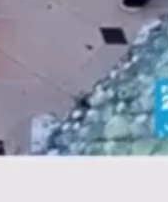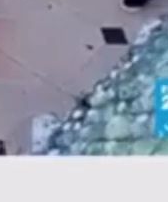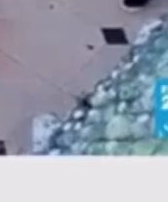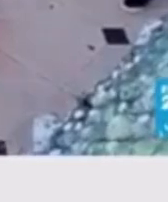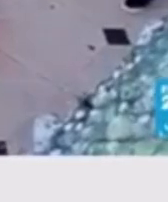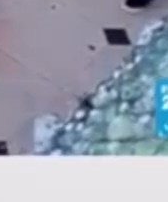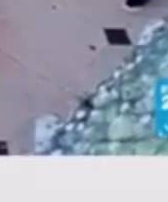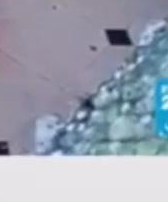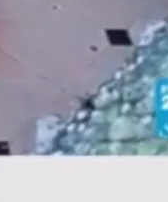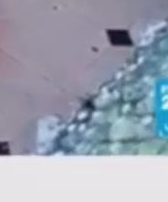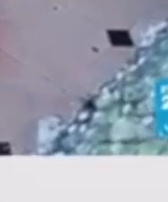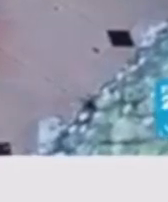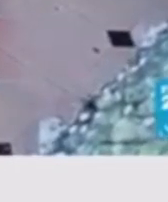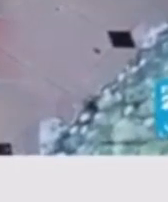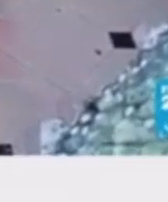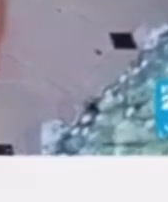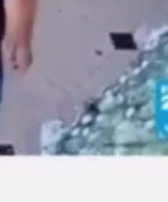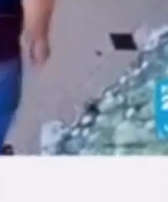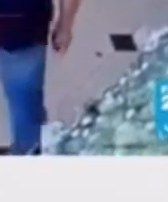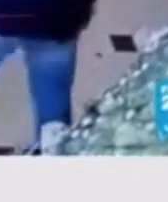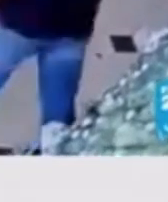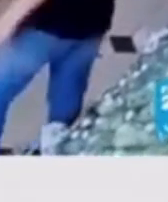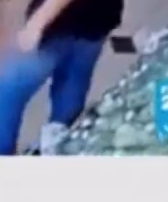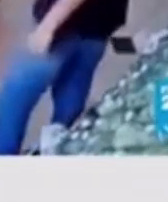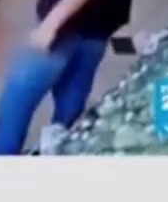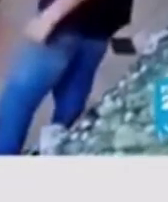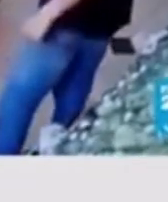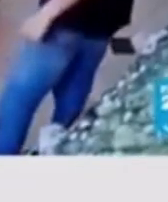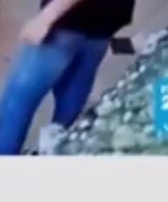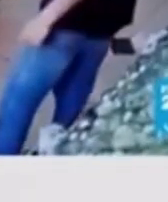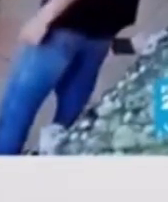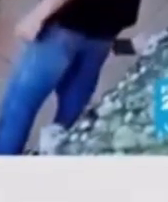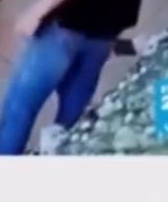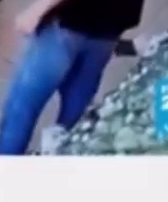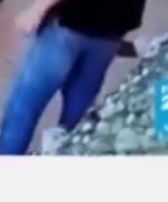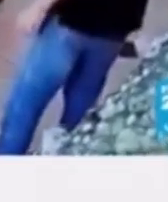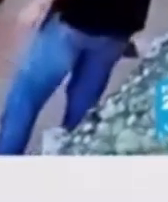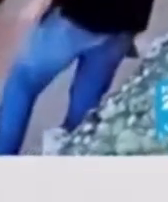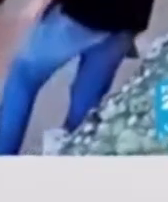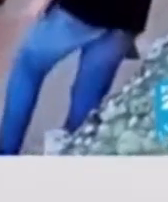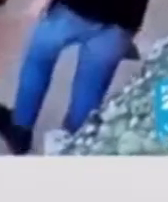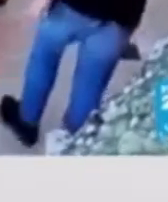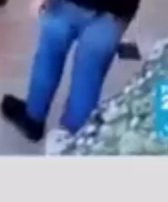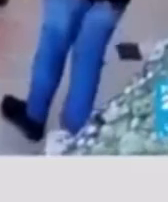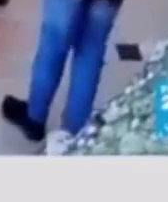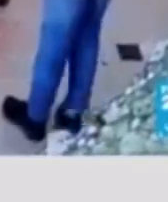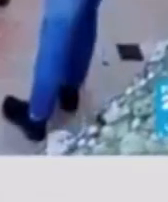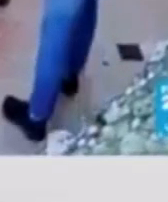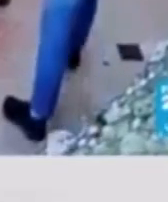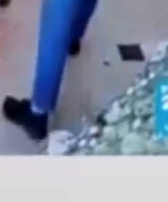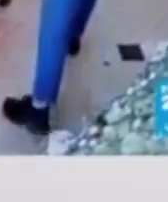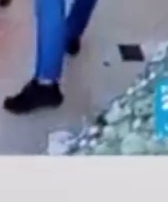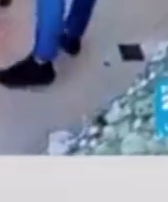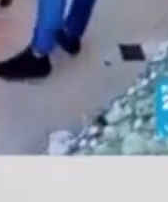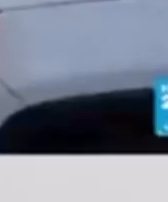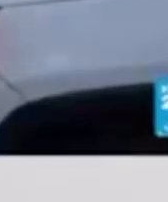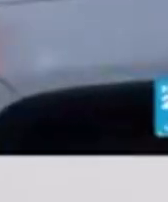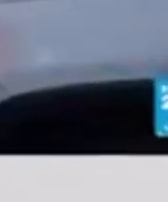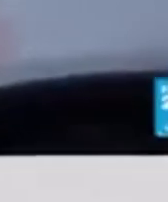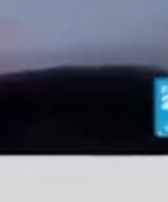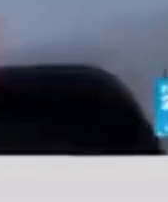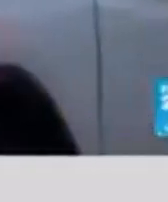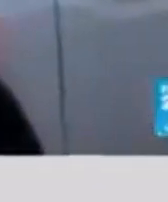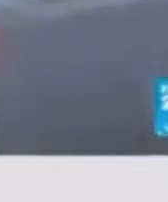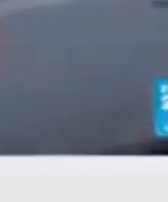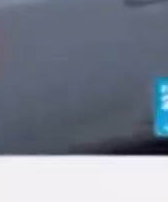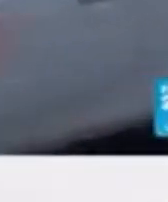El gobierno libanés, en este caso el primer ministro, ha calificado estos ataques como una violación de la seguridad